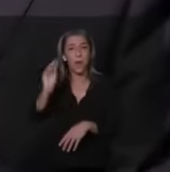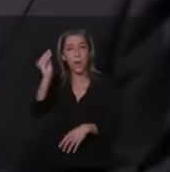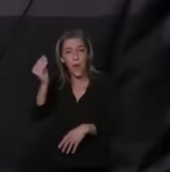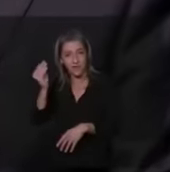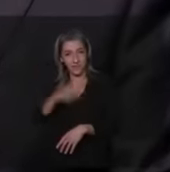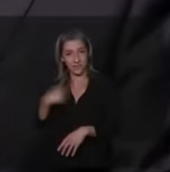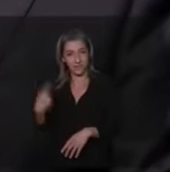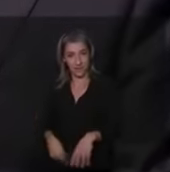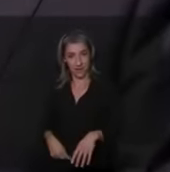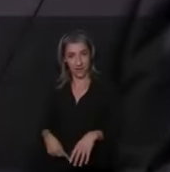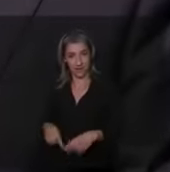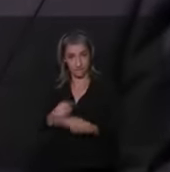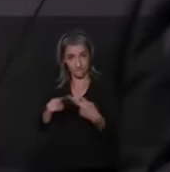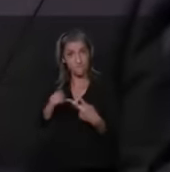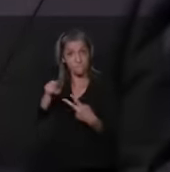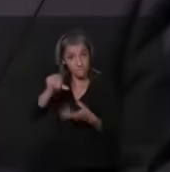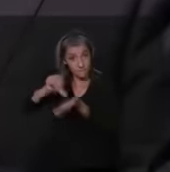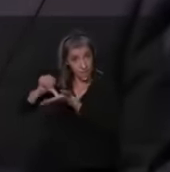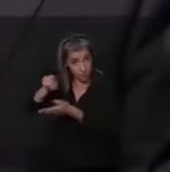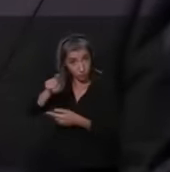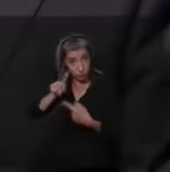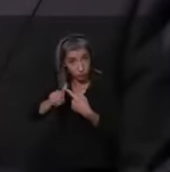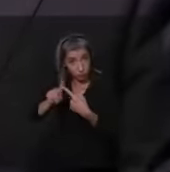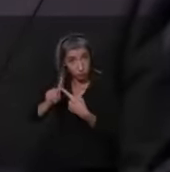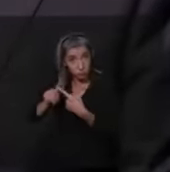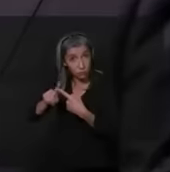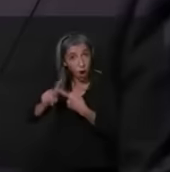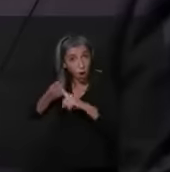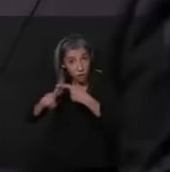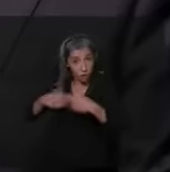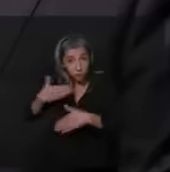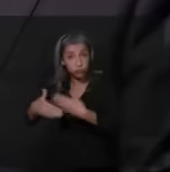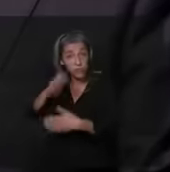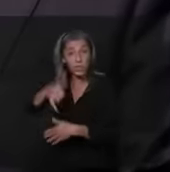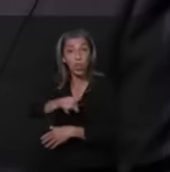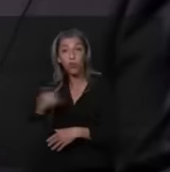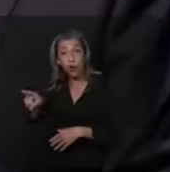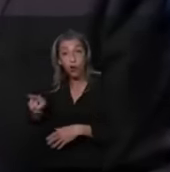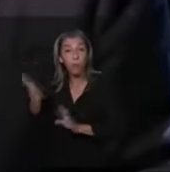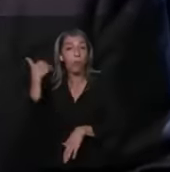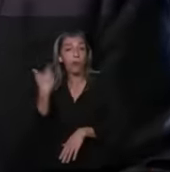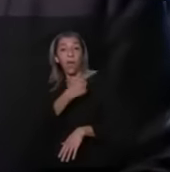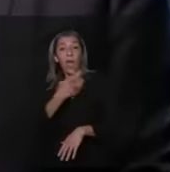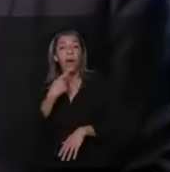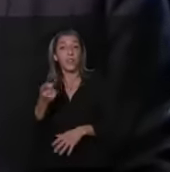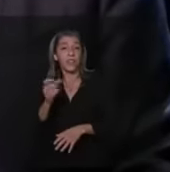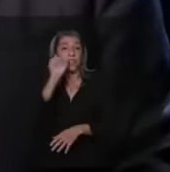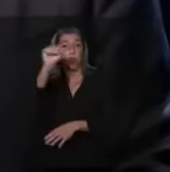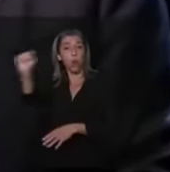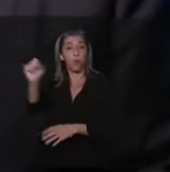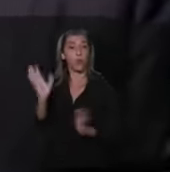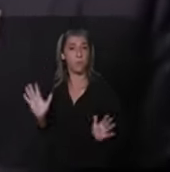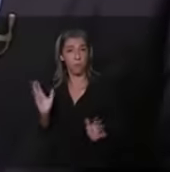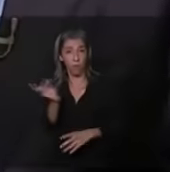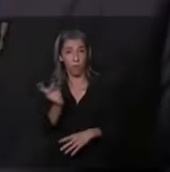China, ¿vas a mantener relaciones o no? Porque los trataste de comunistas a los dos presidentes. Vamos por